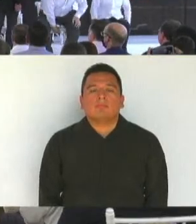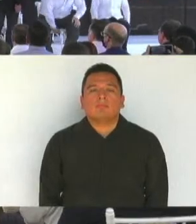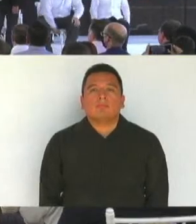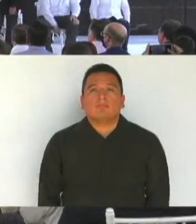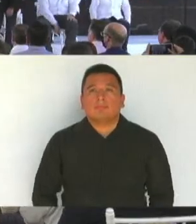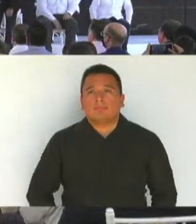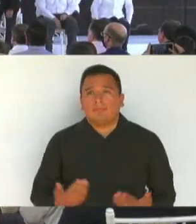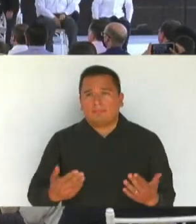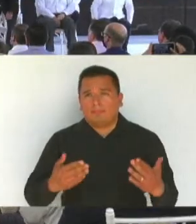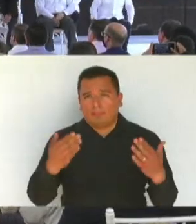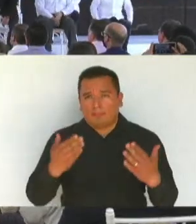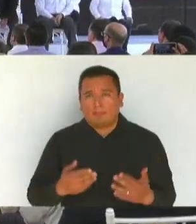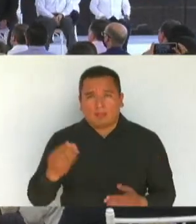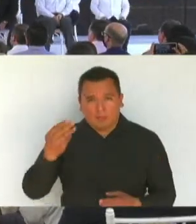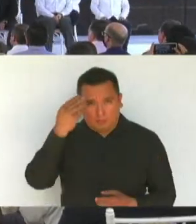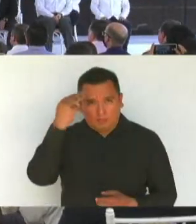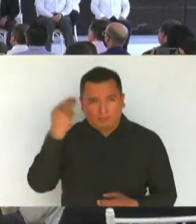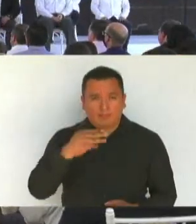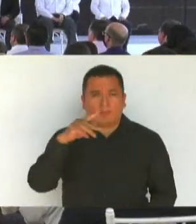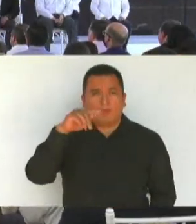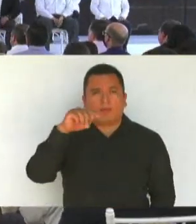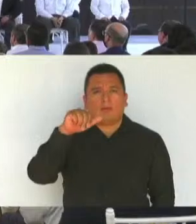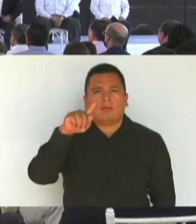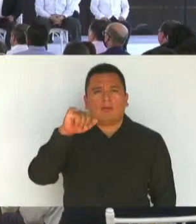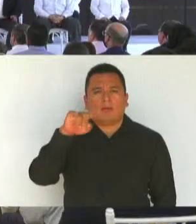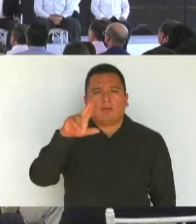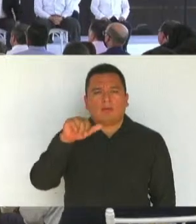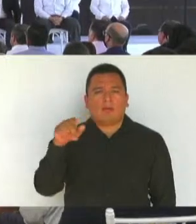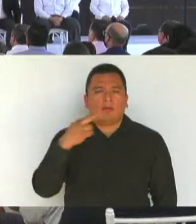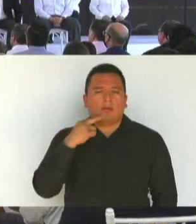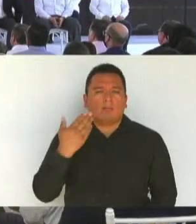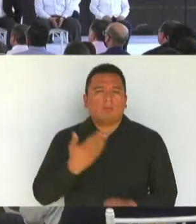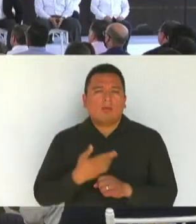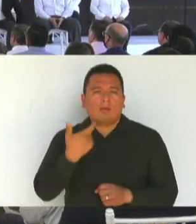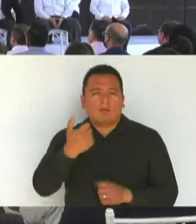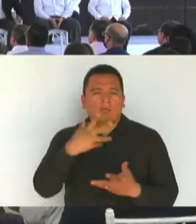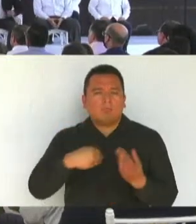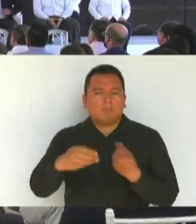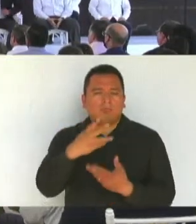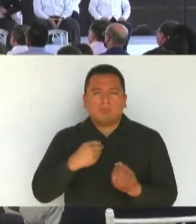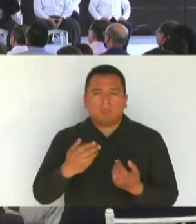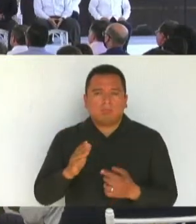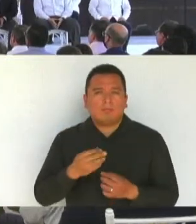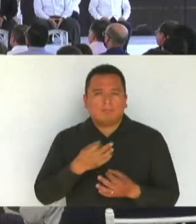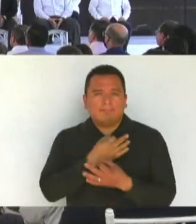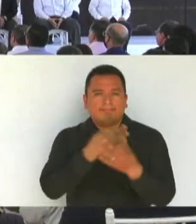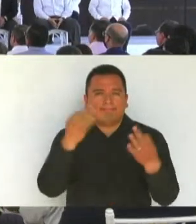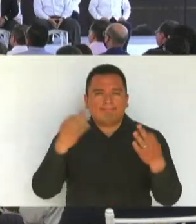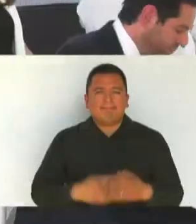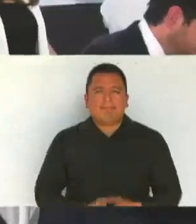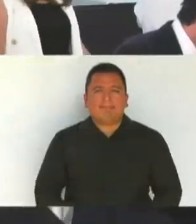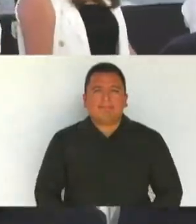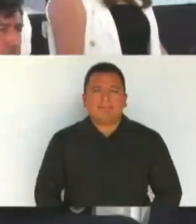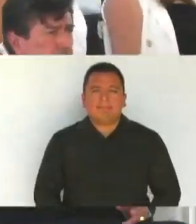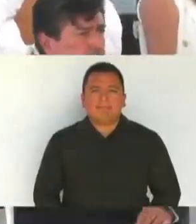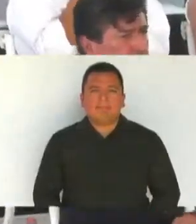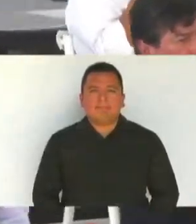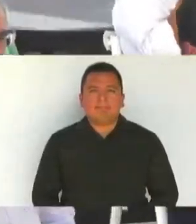A continuación, la maestra Tatiana Cloutier Carrillo, secretaria de Economía, nos dirigirá a su mensaje.